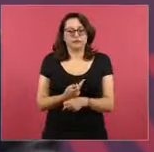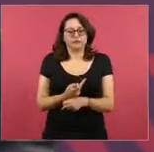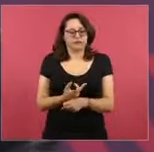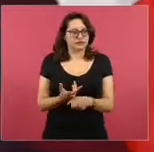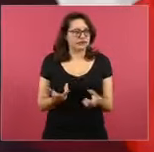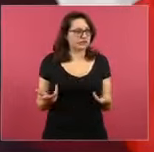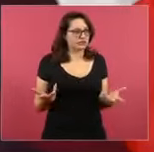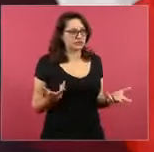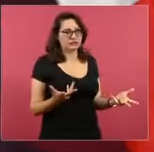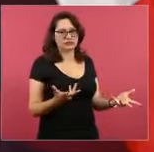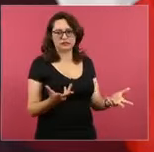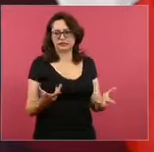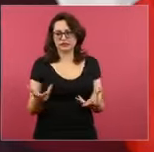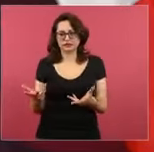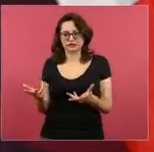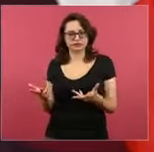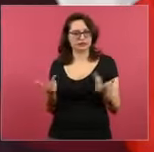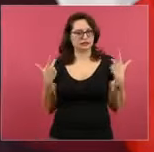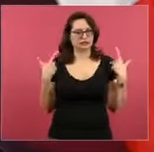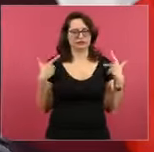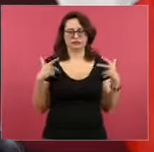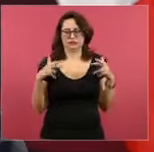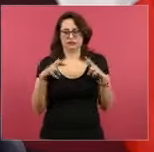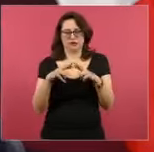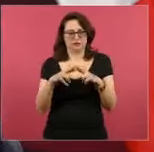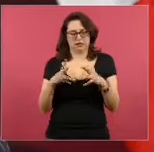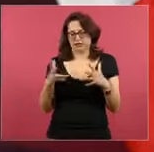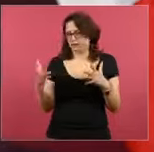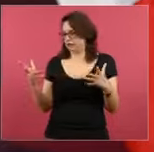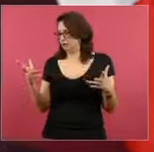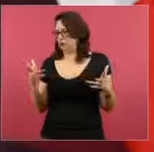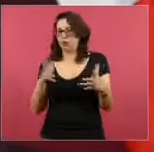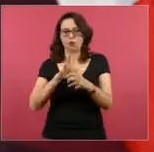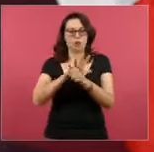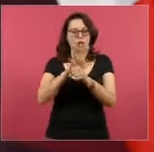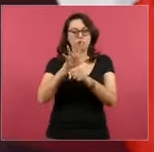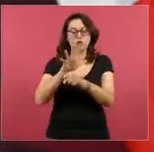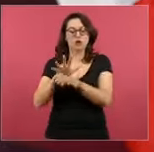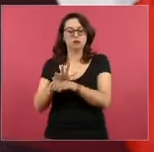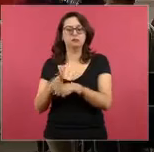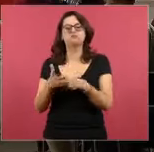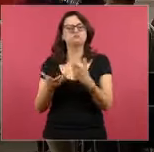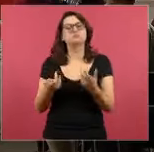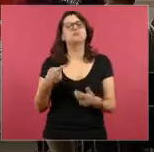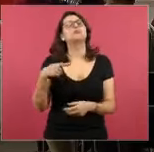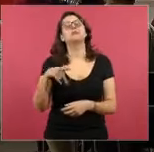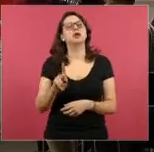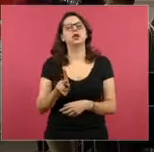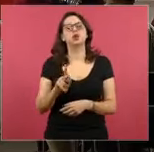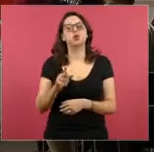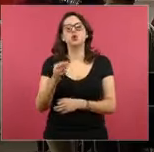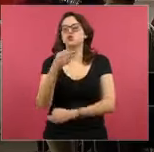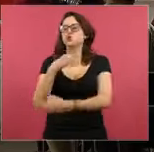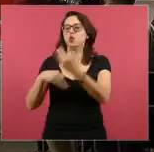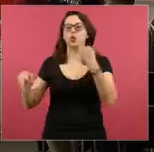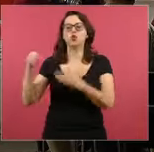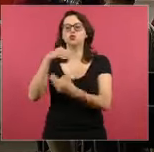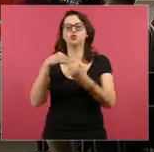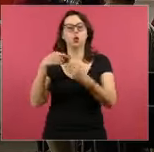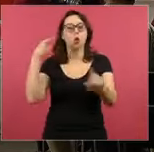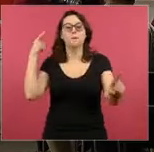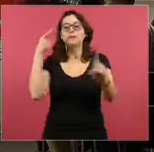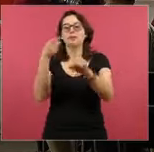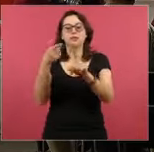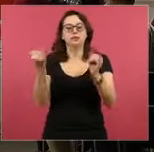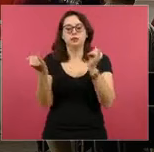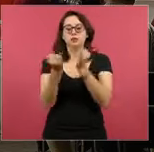estamos como en un juego de múltiples elementos, pero creo que todos están apostando a la misma